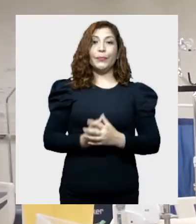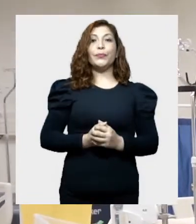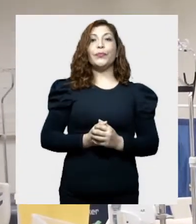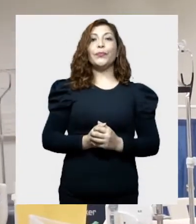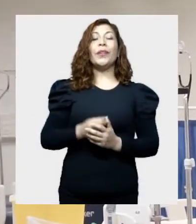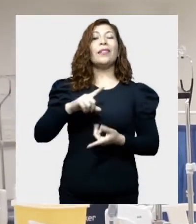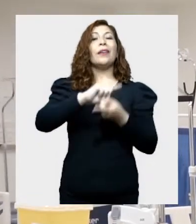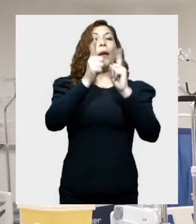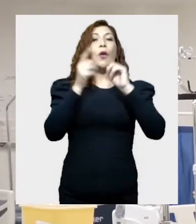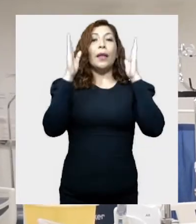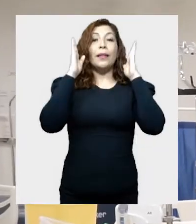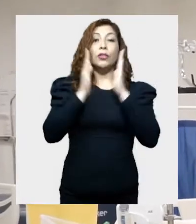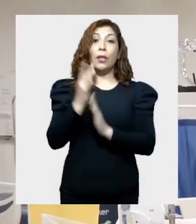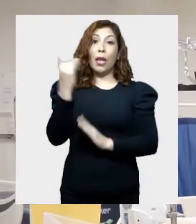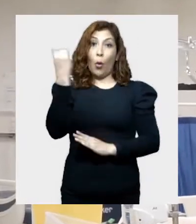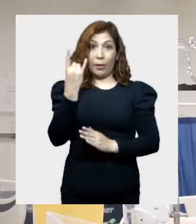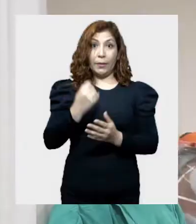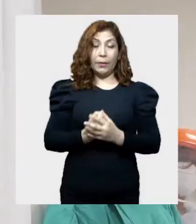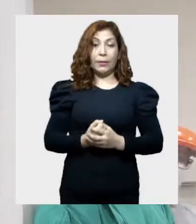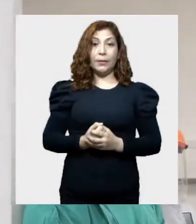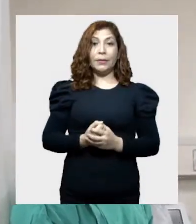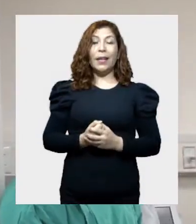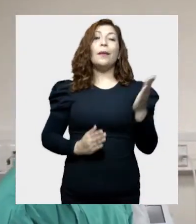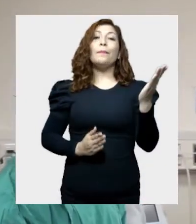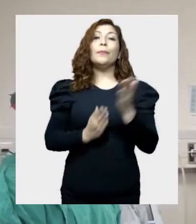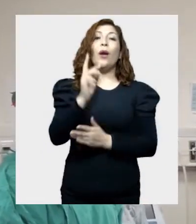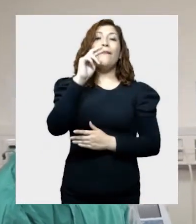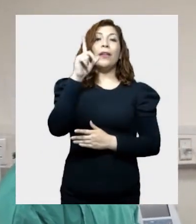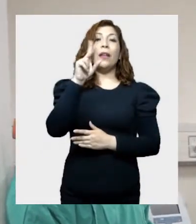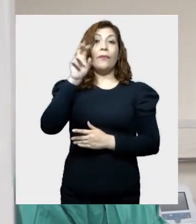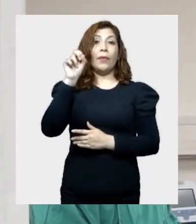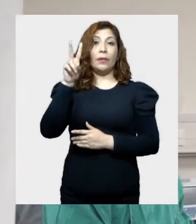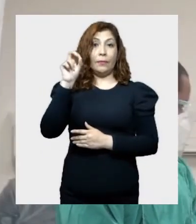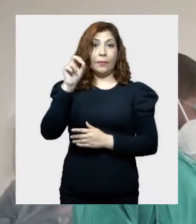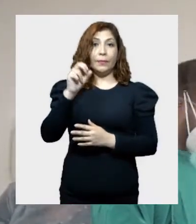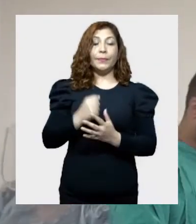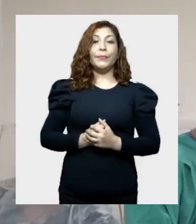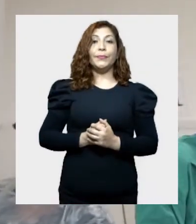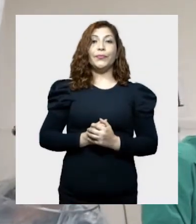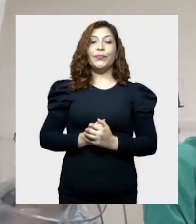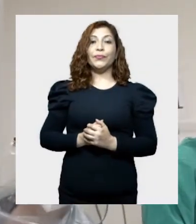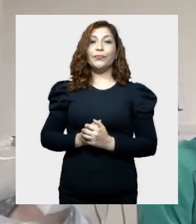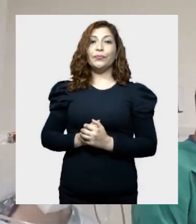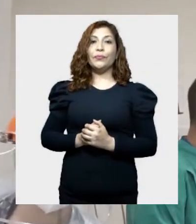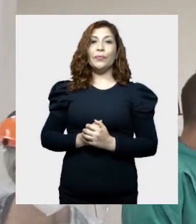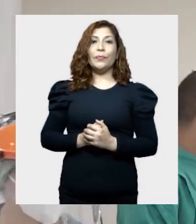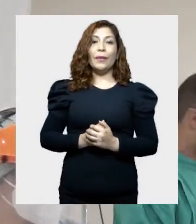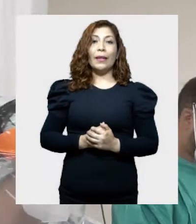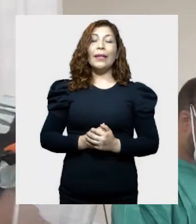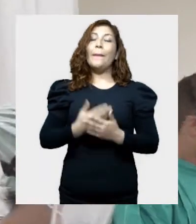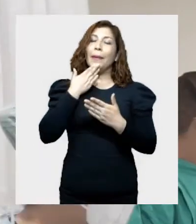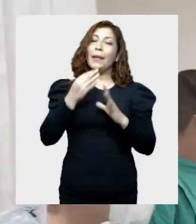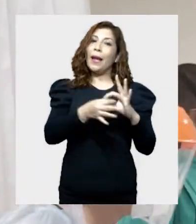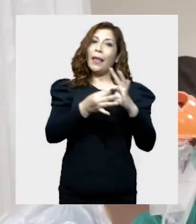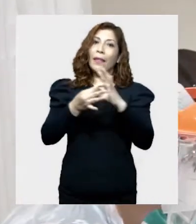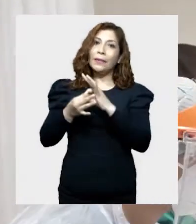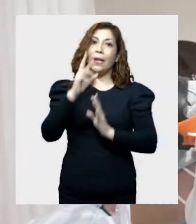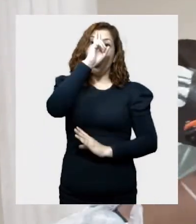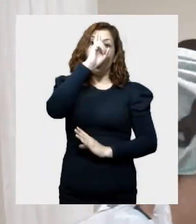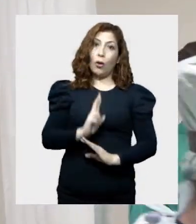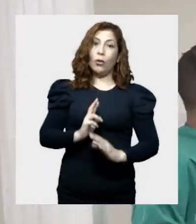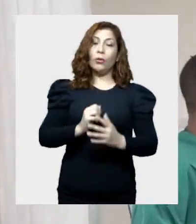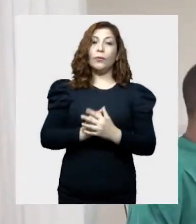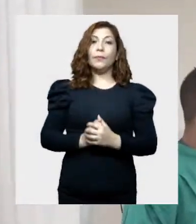cambio en la atención de la unidad de emergencia comenzó en abril del 2020. Es de justicia agradecer y destacar el rol